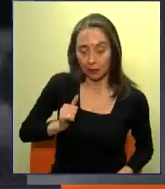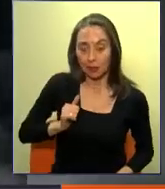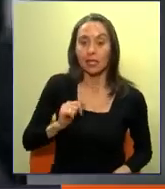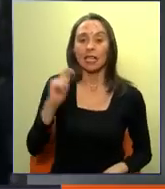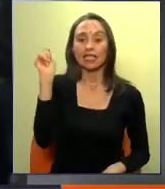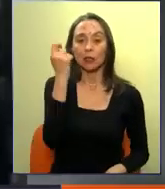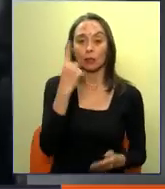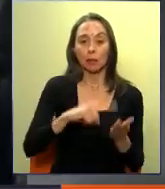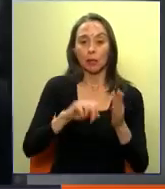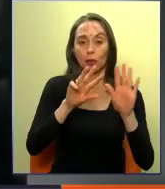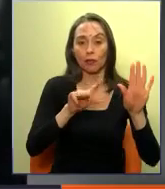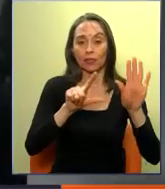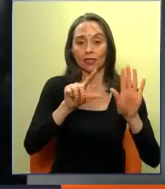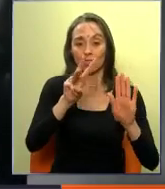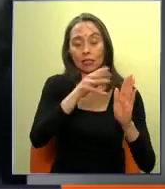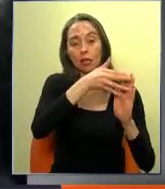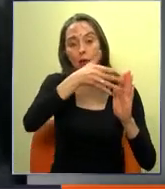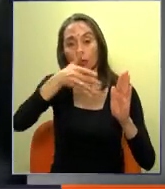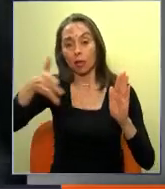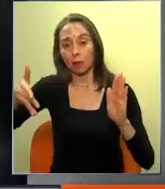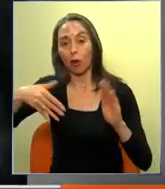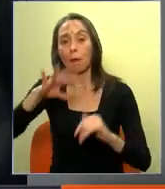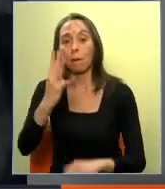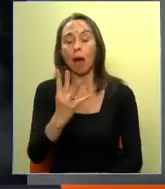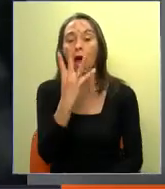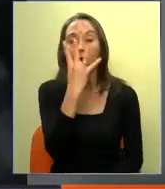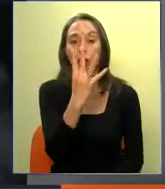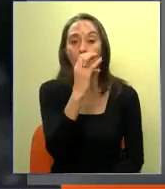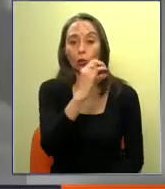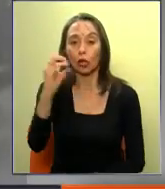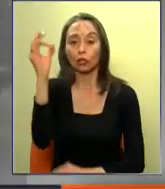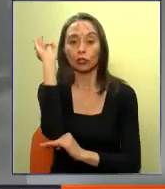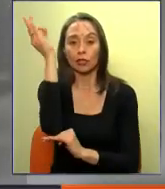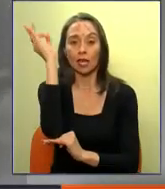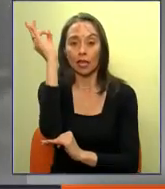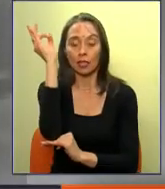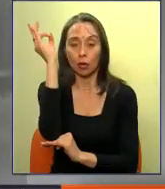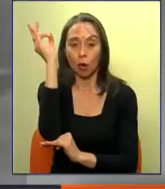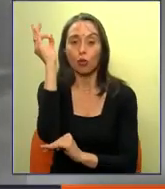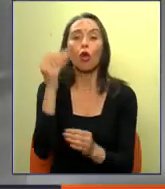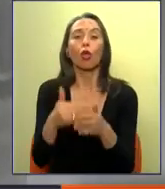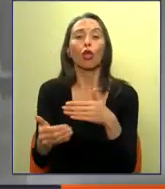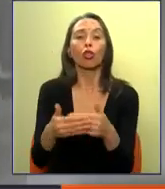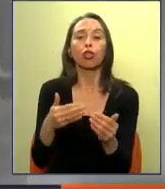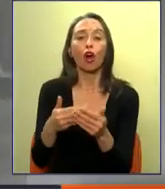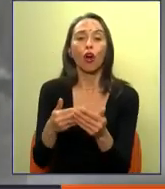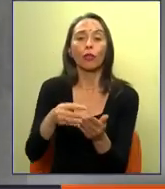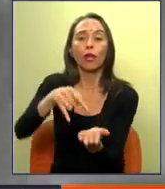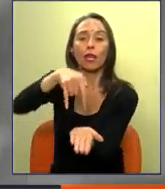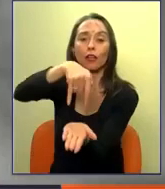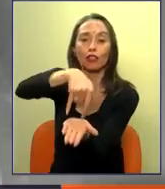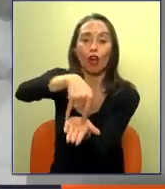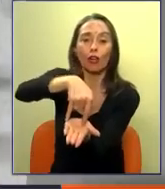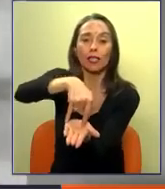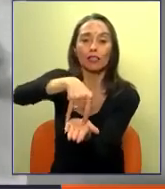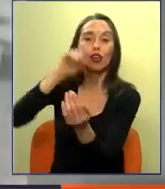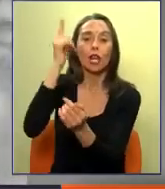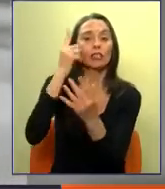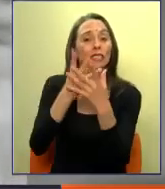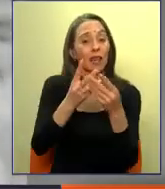de 1973 realizaron más de 400 sesiones en el entonces disuelto Congreso Nacional.